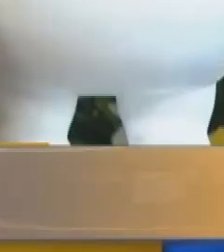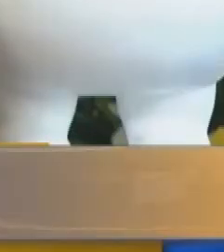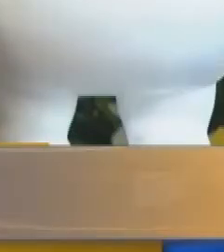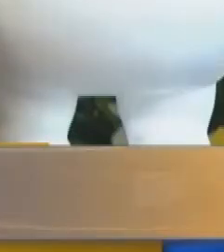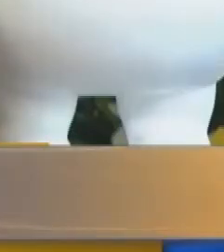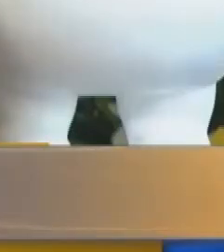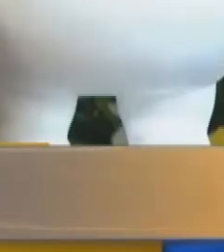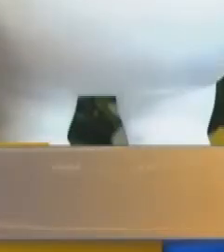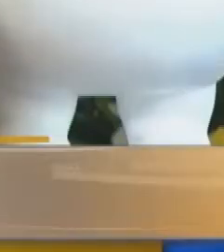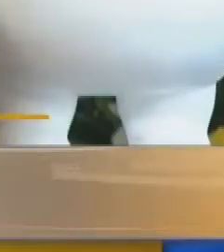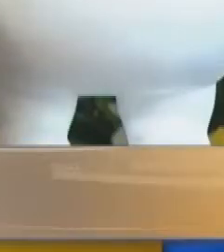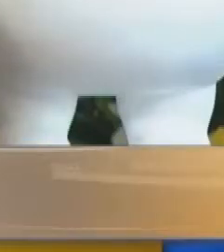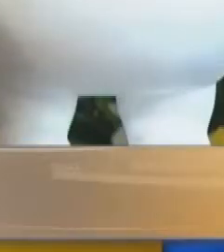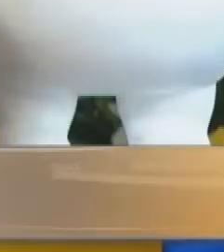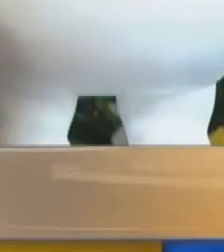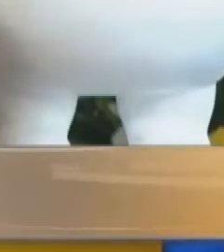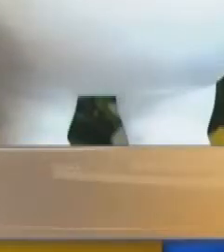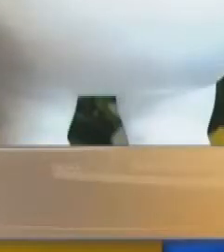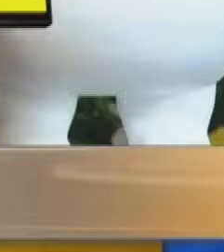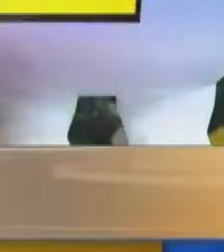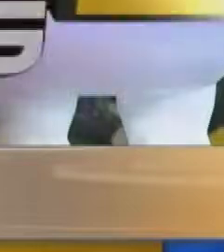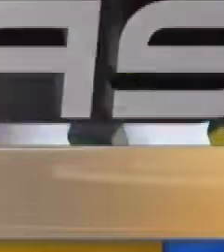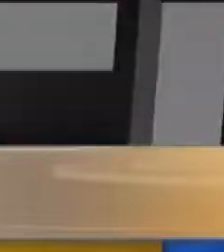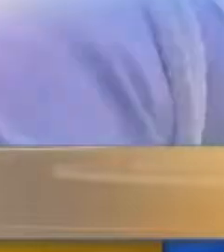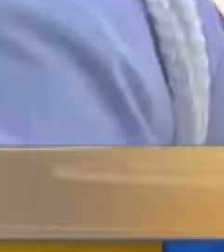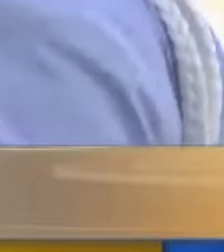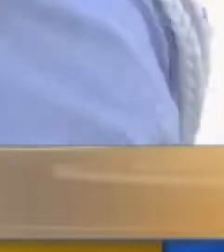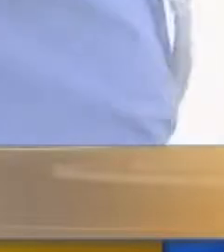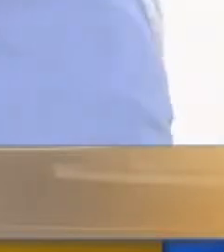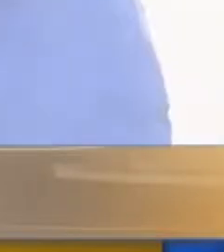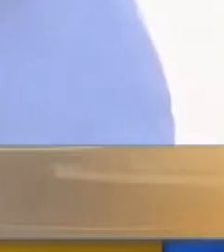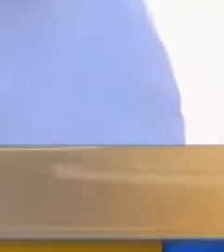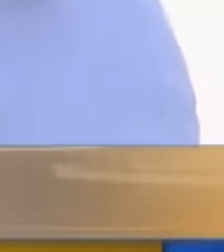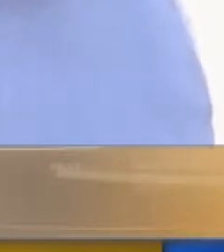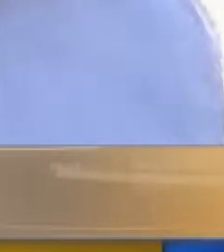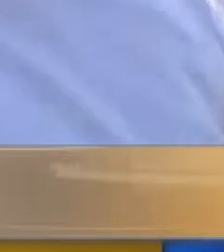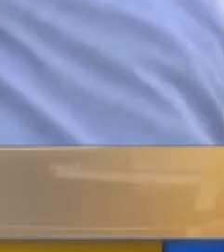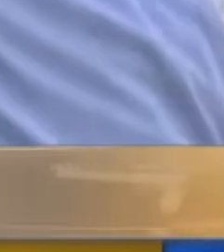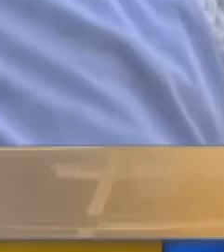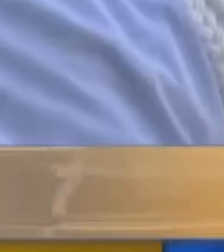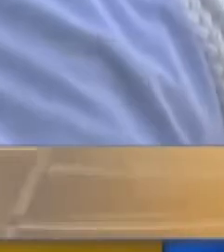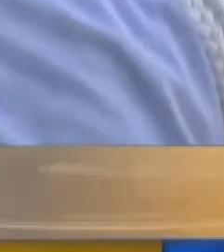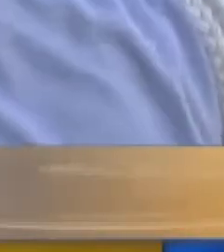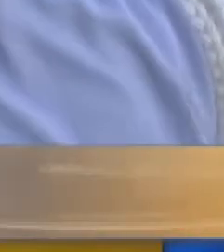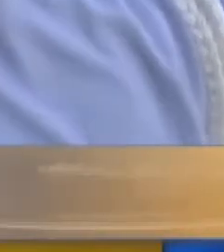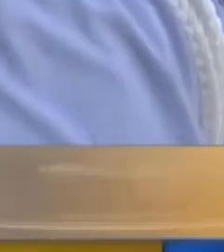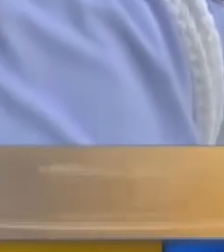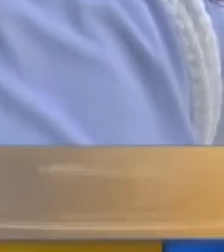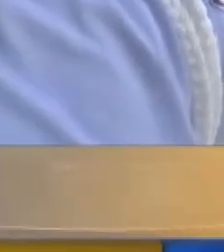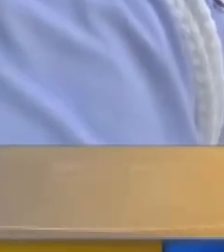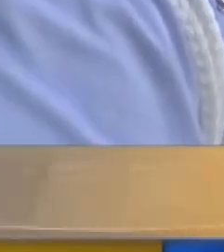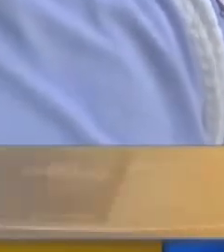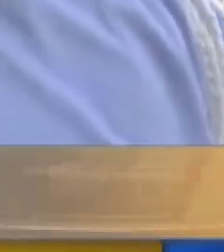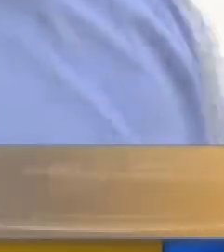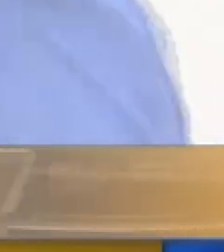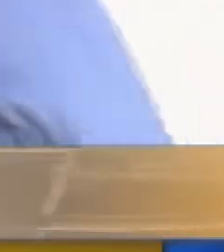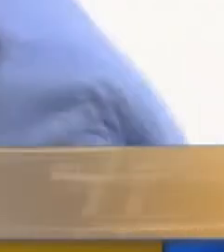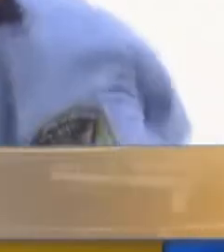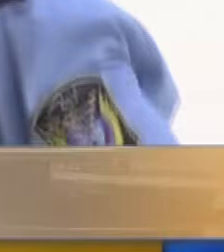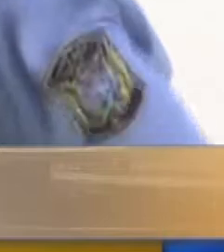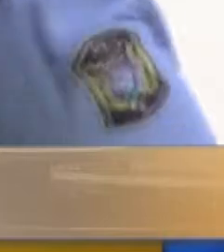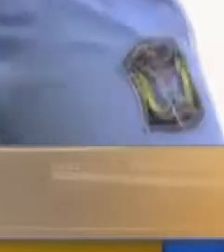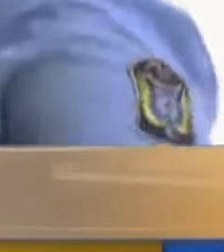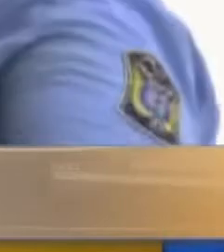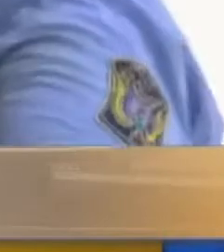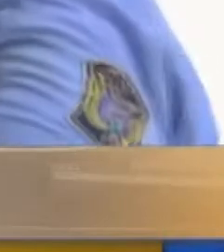plan de modernización de la refinería de Barranca Bermeja. Primero ingresó acá sin autorización, intentó llevarse la motocicleta y en